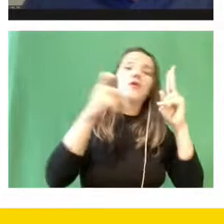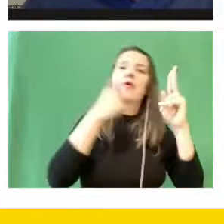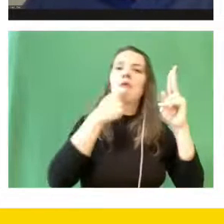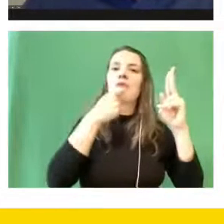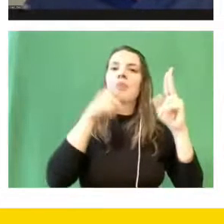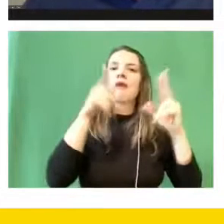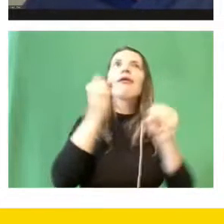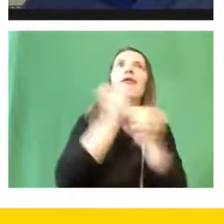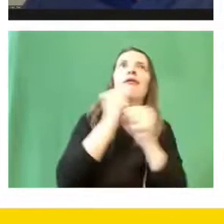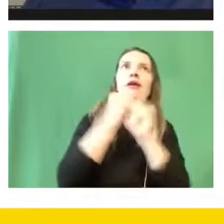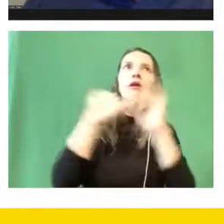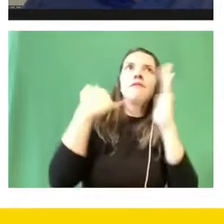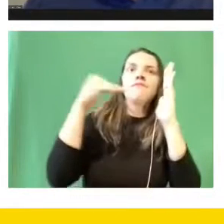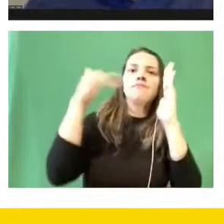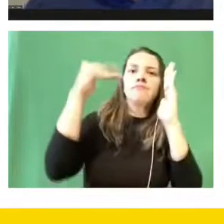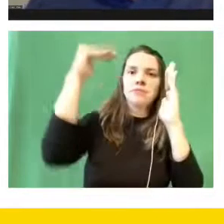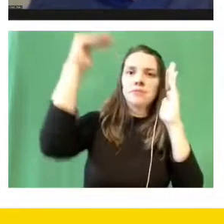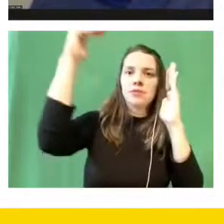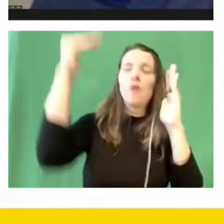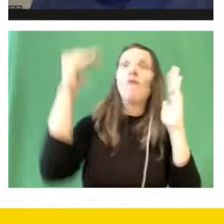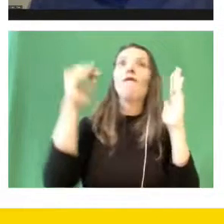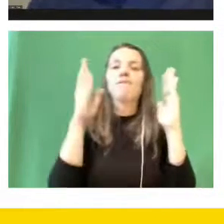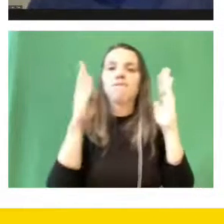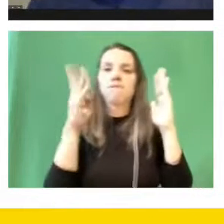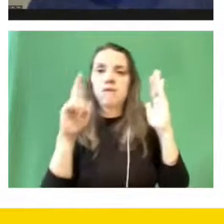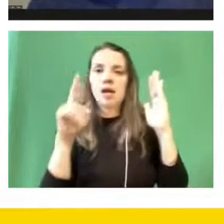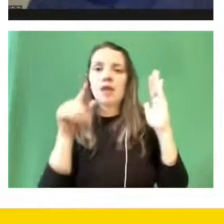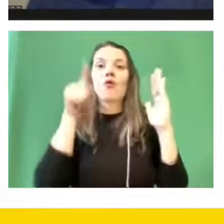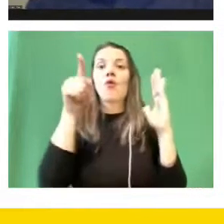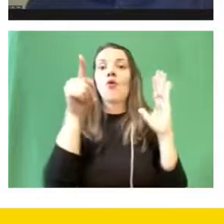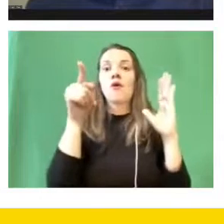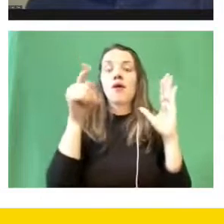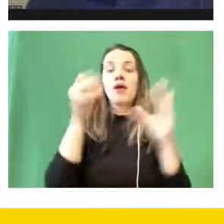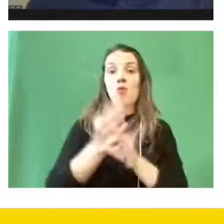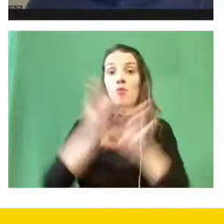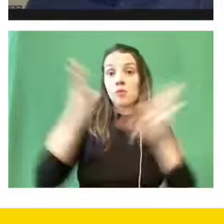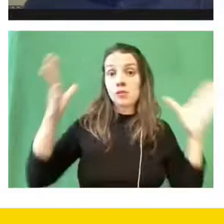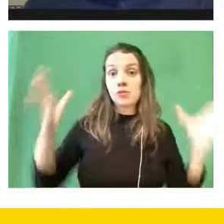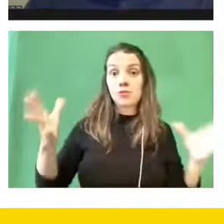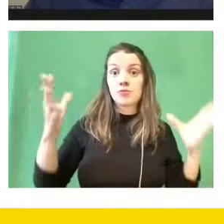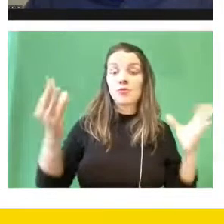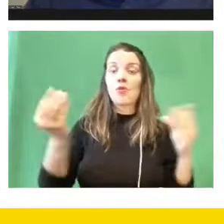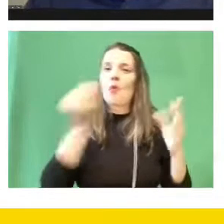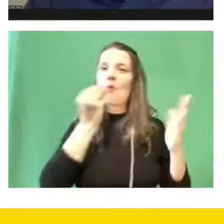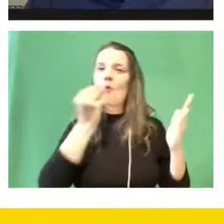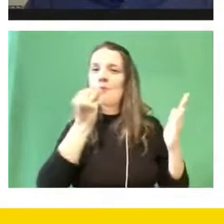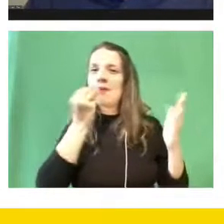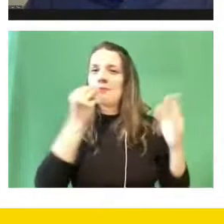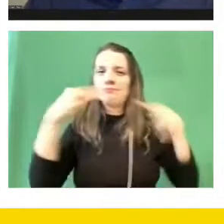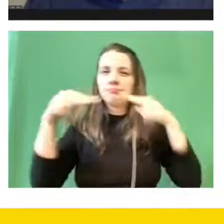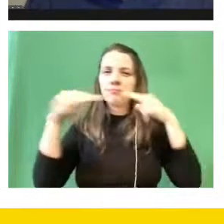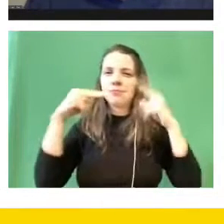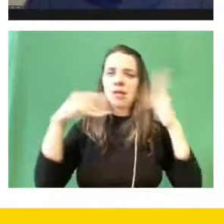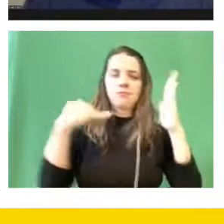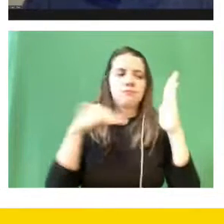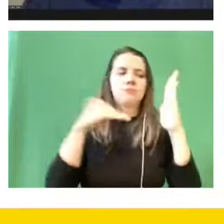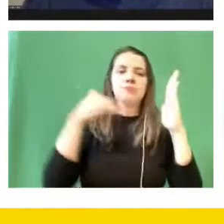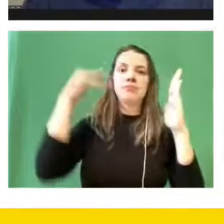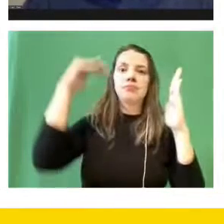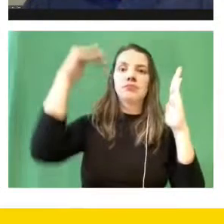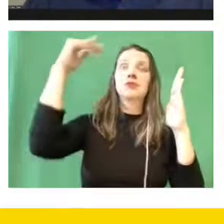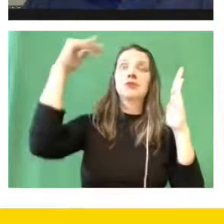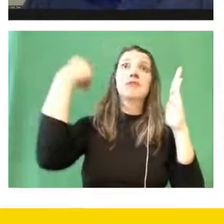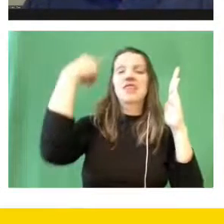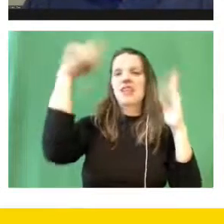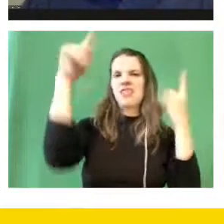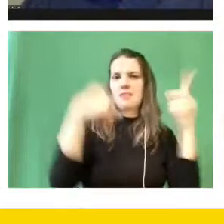todos, incluyendo edificios educacionales, de salud e industriales. Entonces, esta norma es muy fuerte porque en el fondo